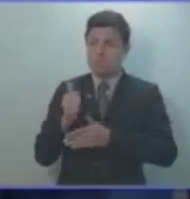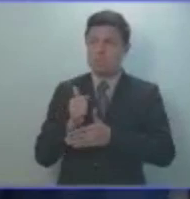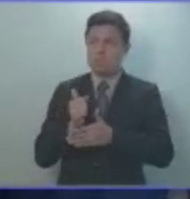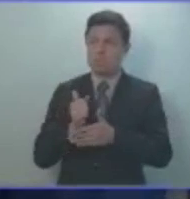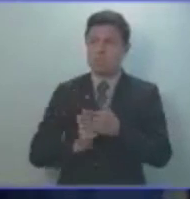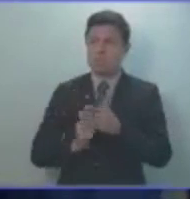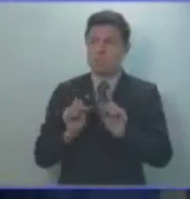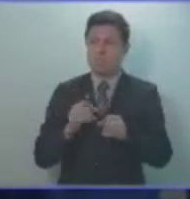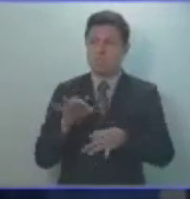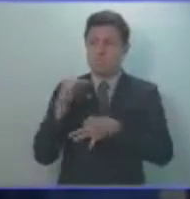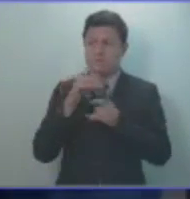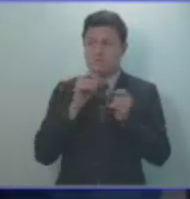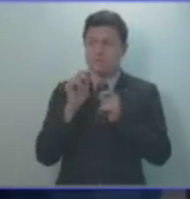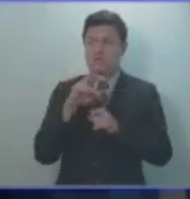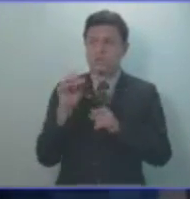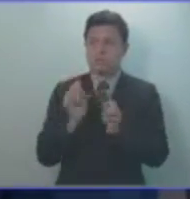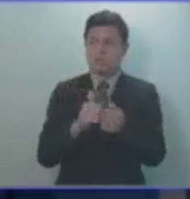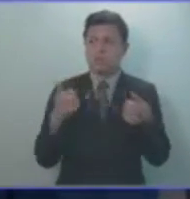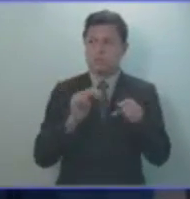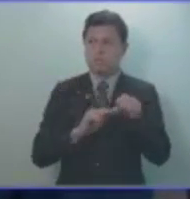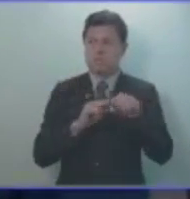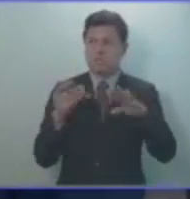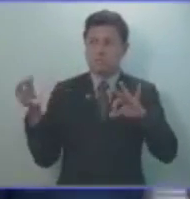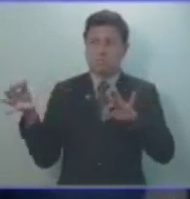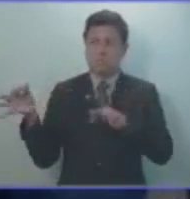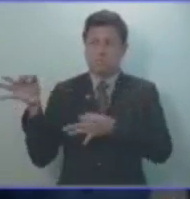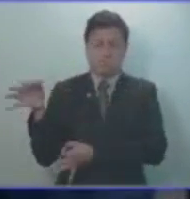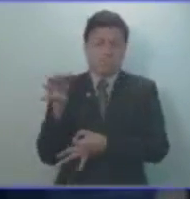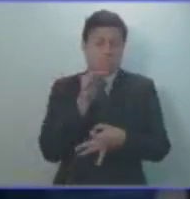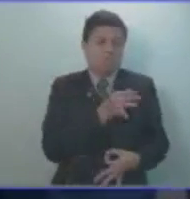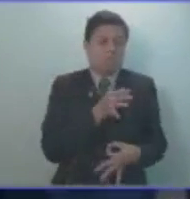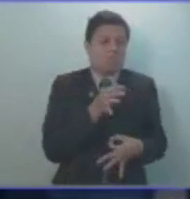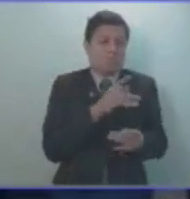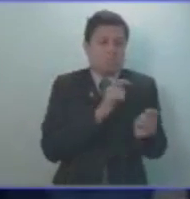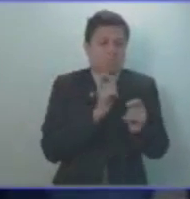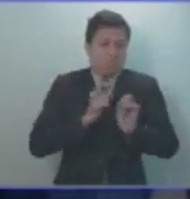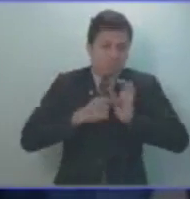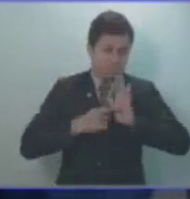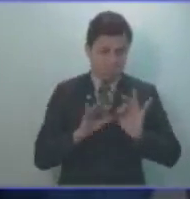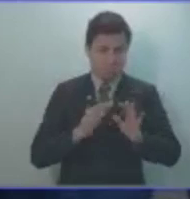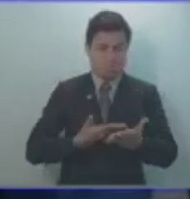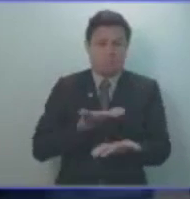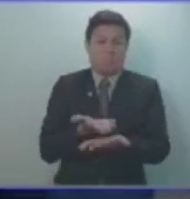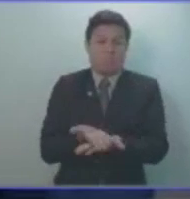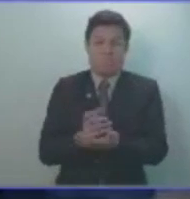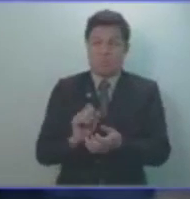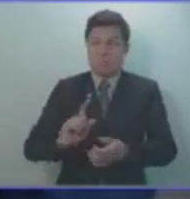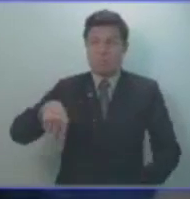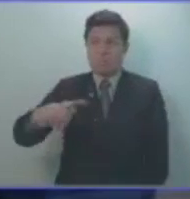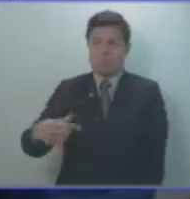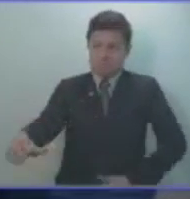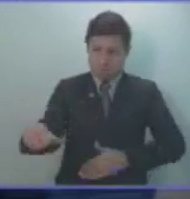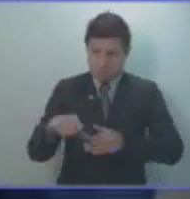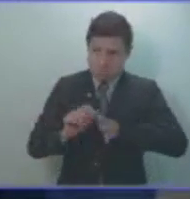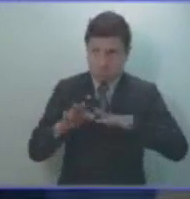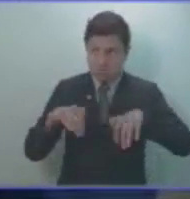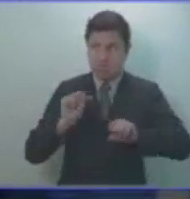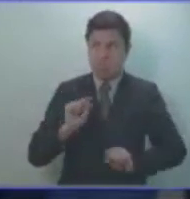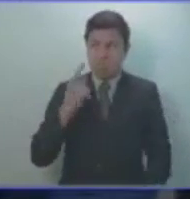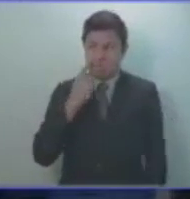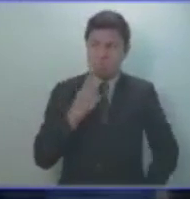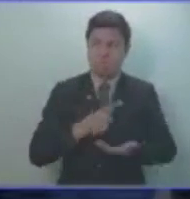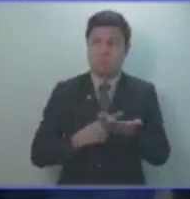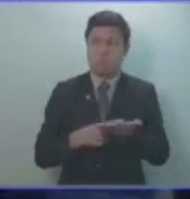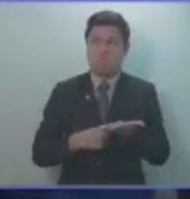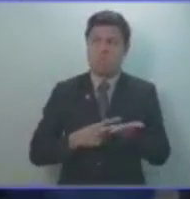eran 30 millones de dólares. Me gustaría que nos dijera, pues, para poder presentar esa iniciativa para que la próxima semana lo podamos ver. Y